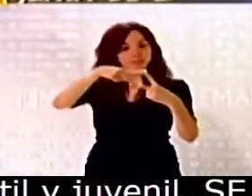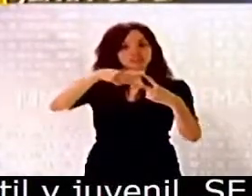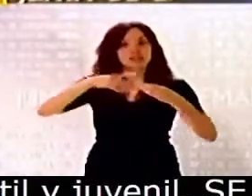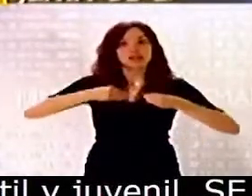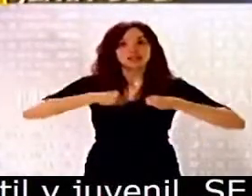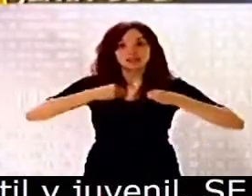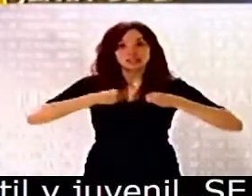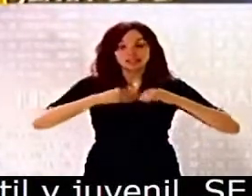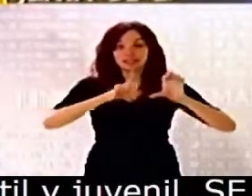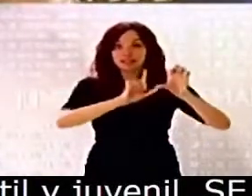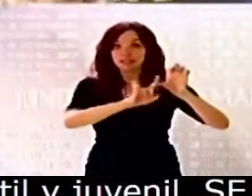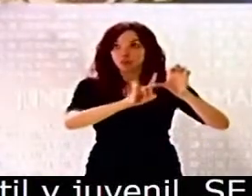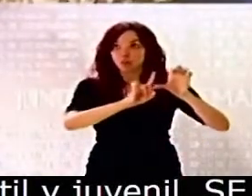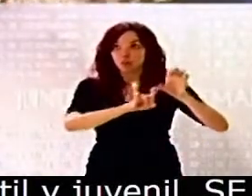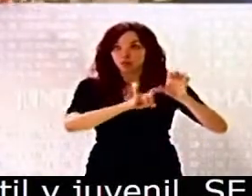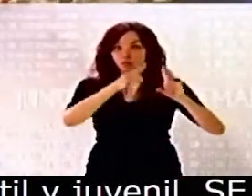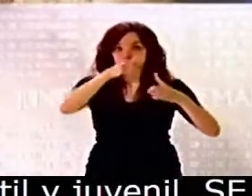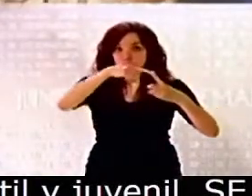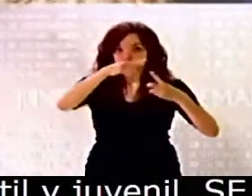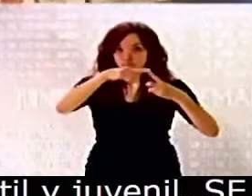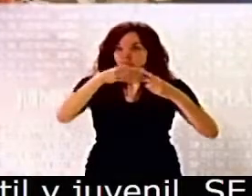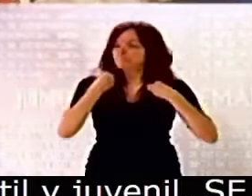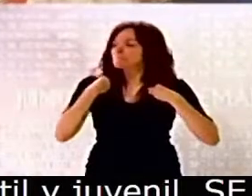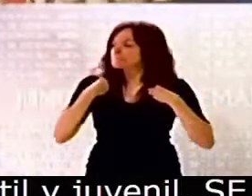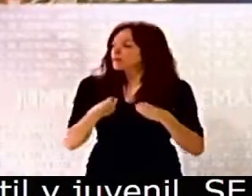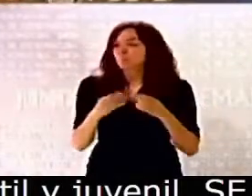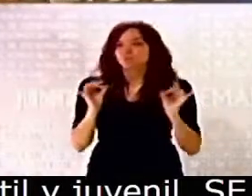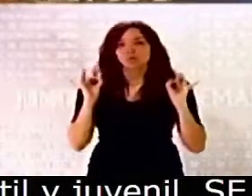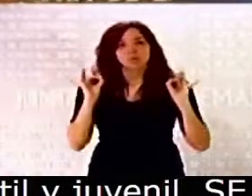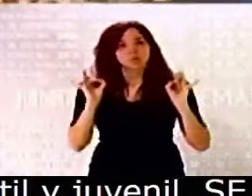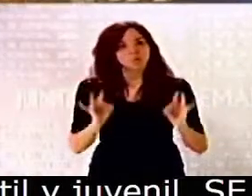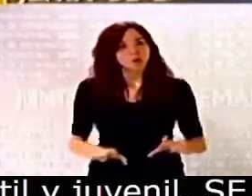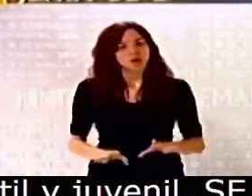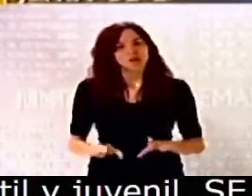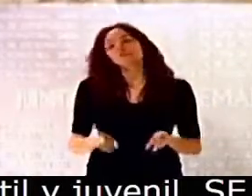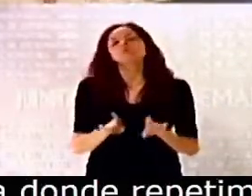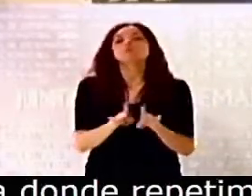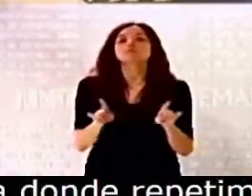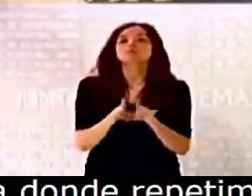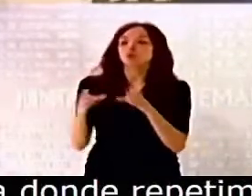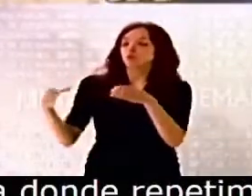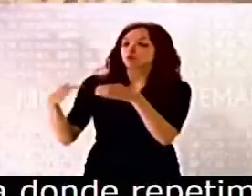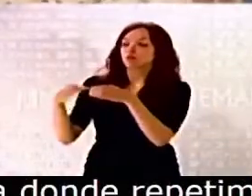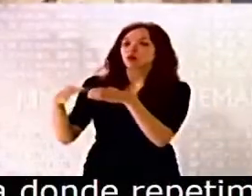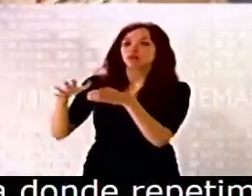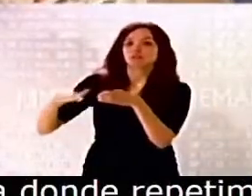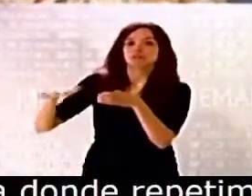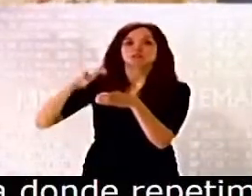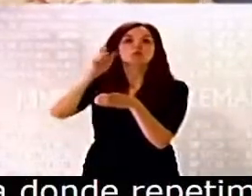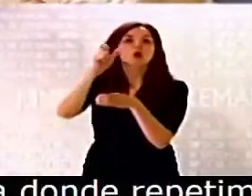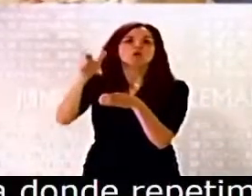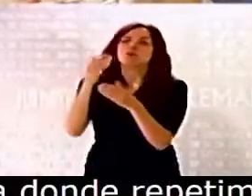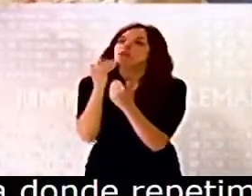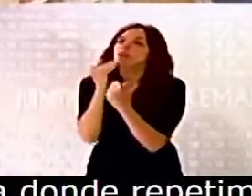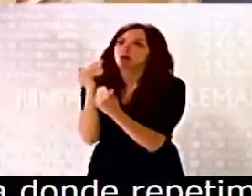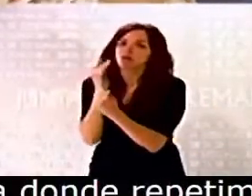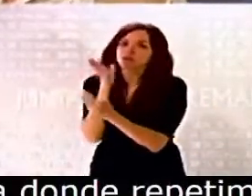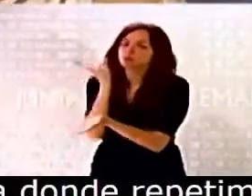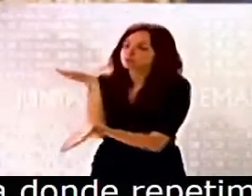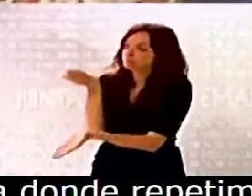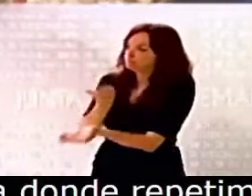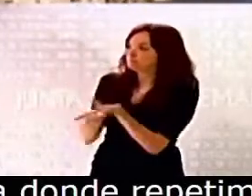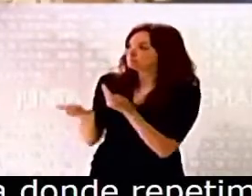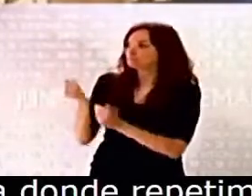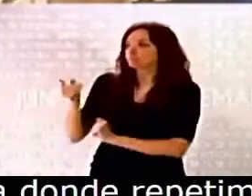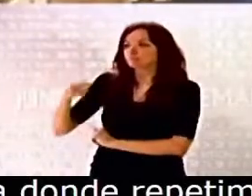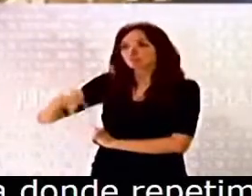Extremadura, donde repetimos la fórmula y de nuevo de la mano de las mancomunidades de la región a las que quiero agradecer el esfuerzo